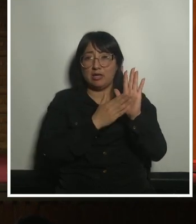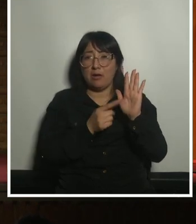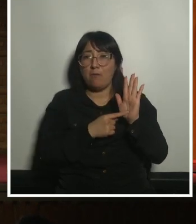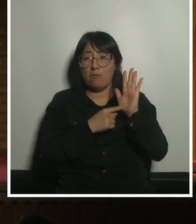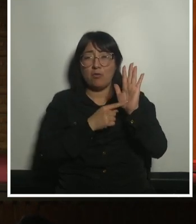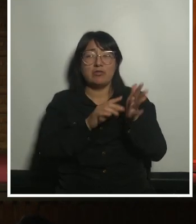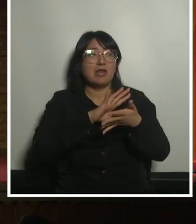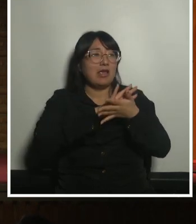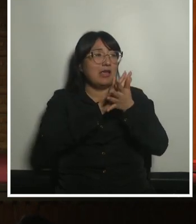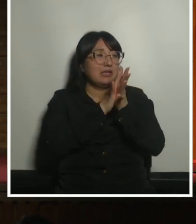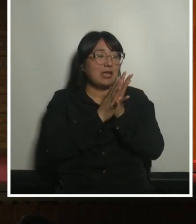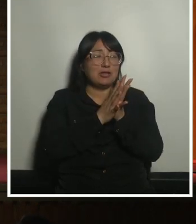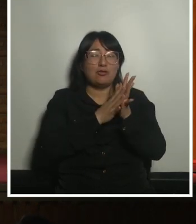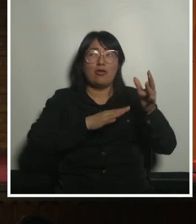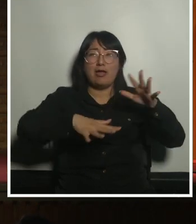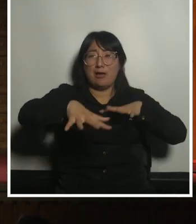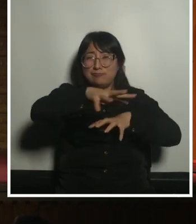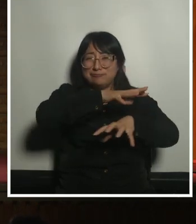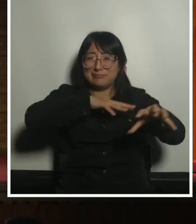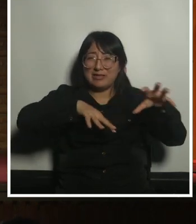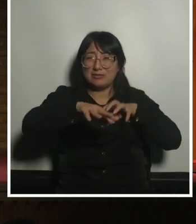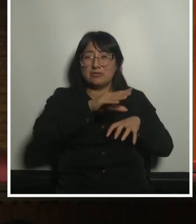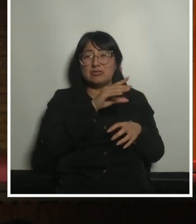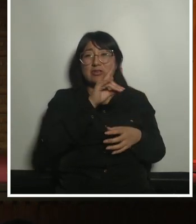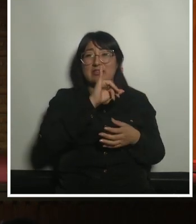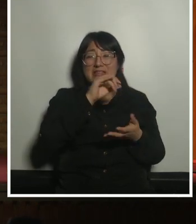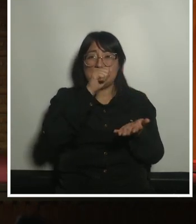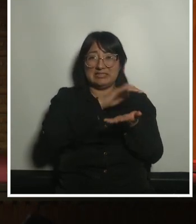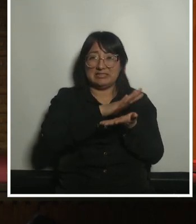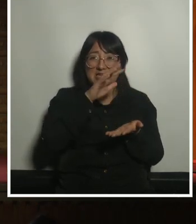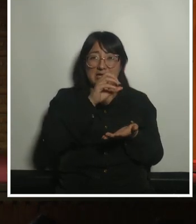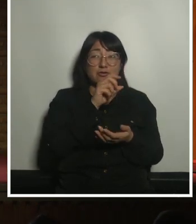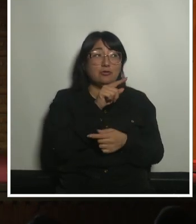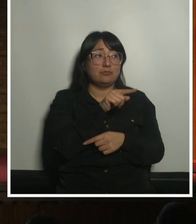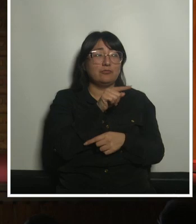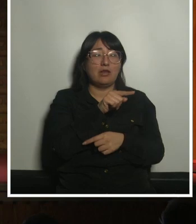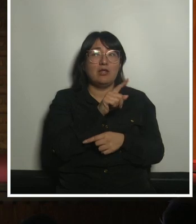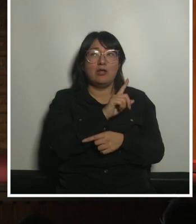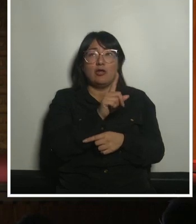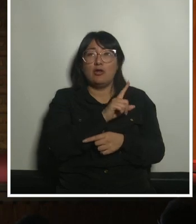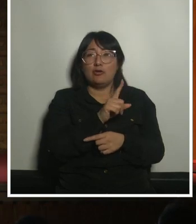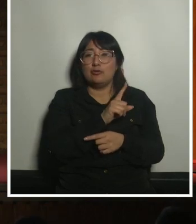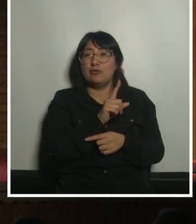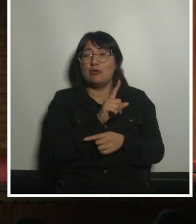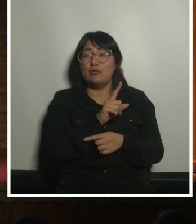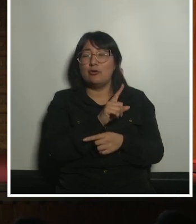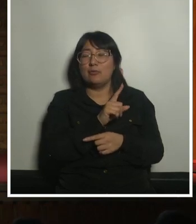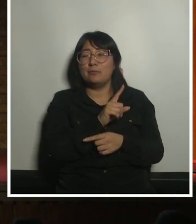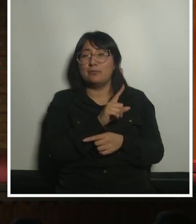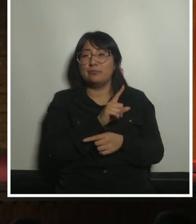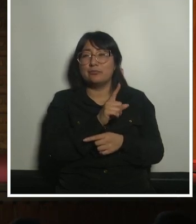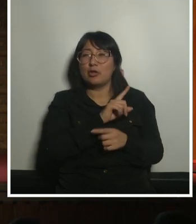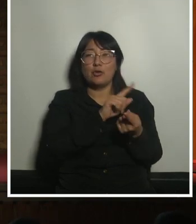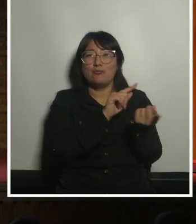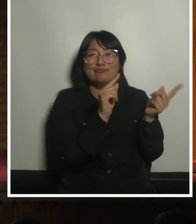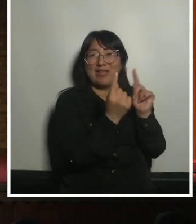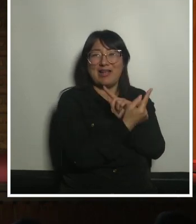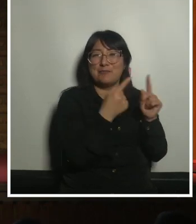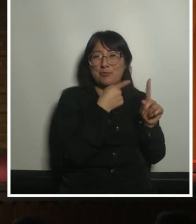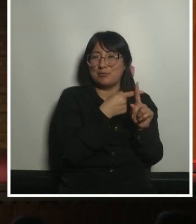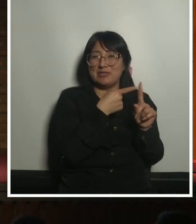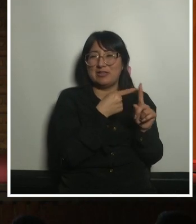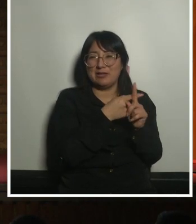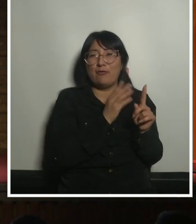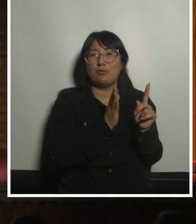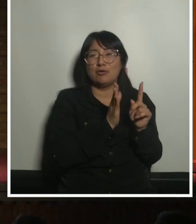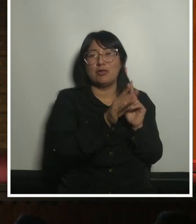de encauzamiento y de bulevar en Dichato no han ido generando la reducción del riesgo que se esperaba a esa fecha. Eso es